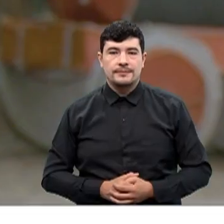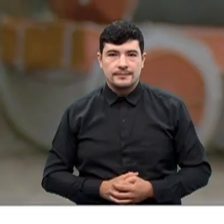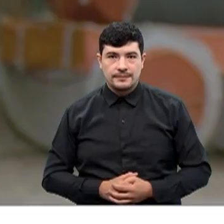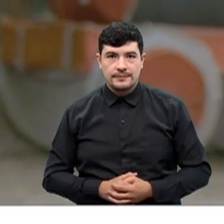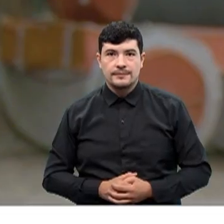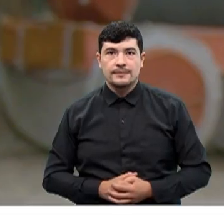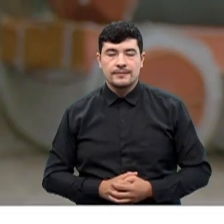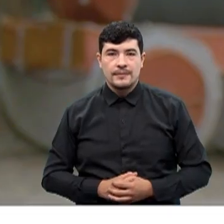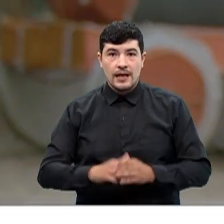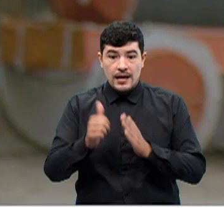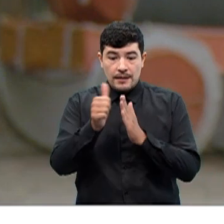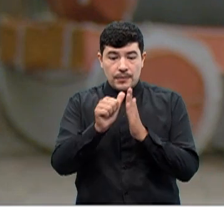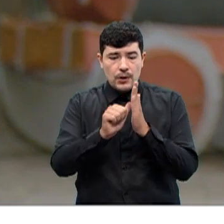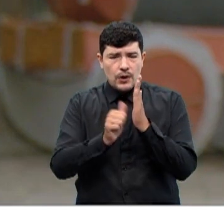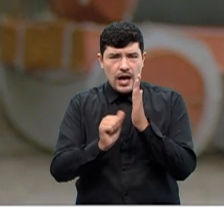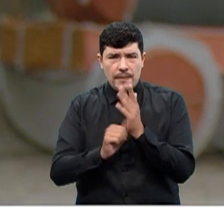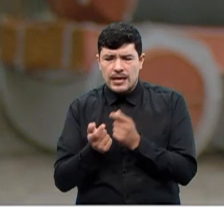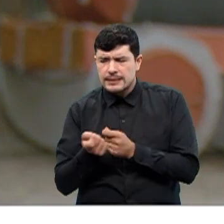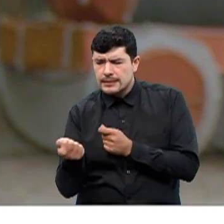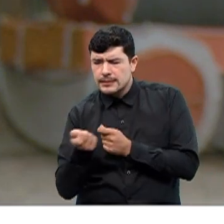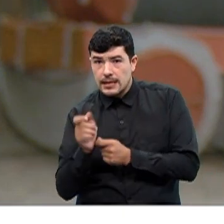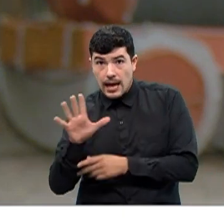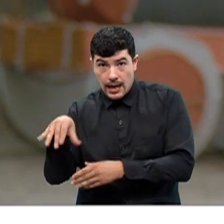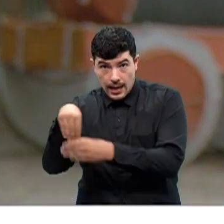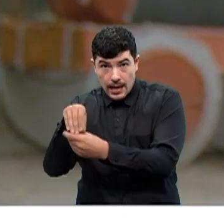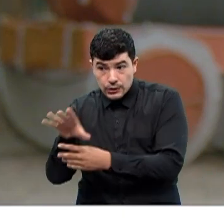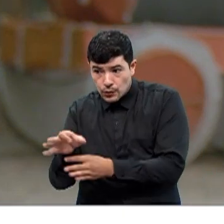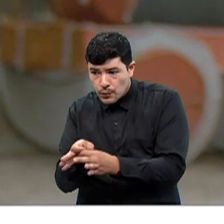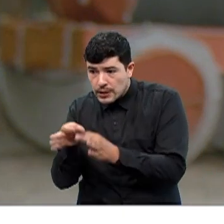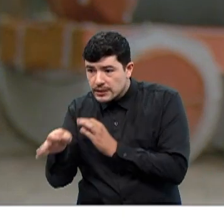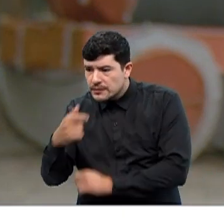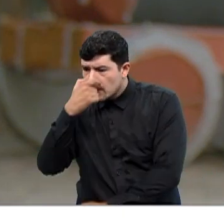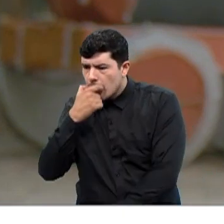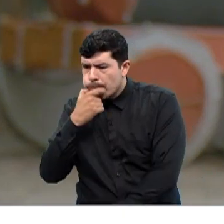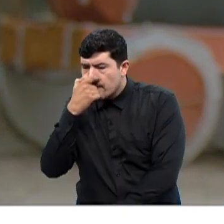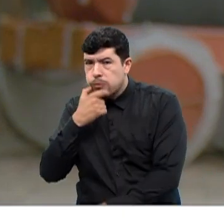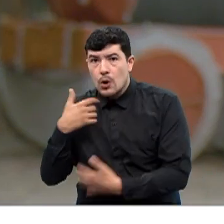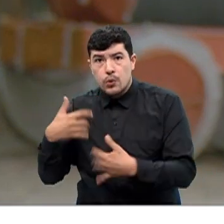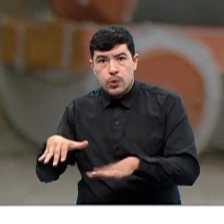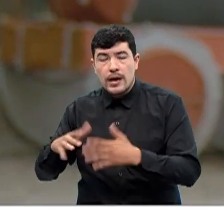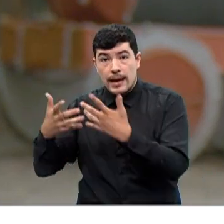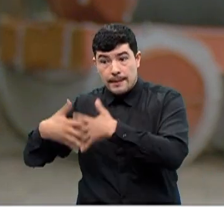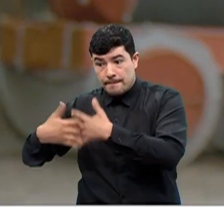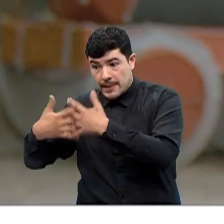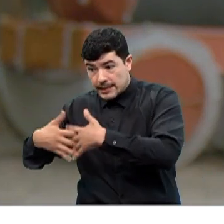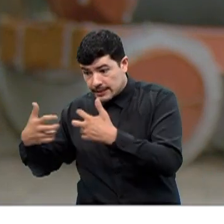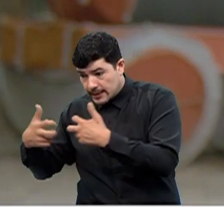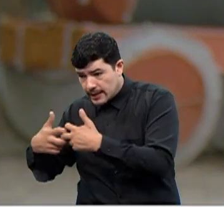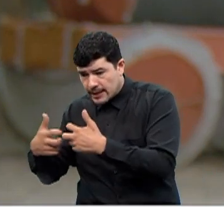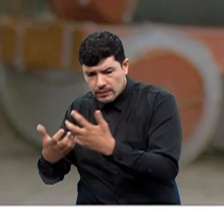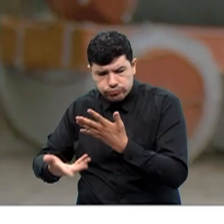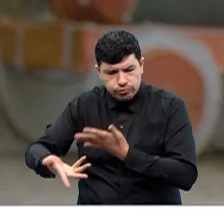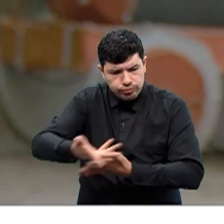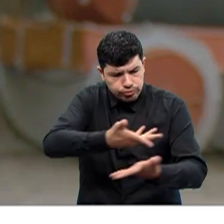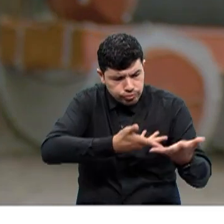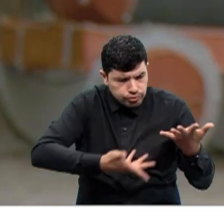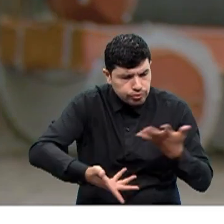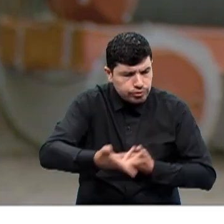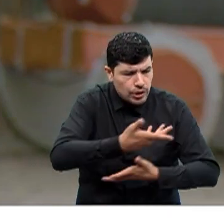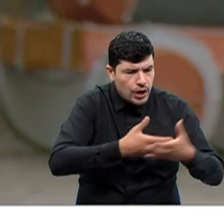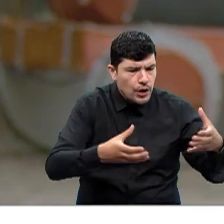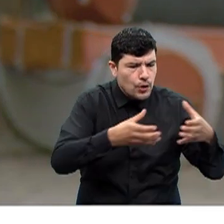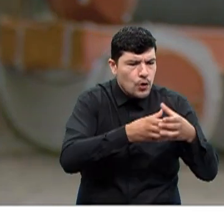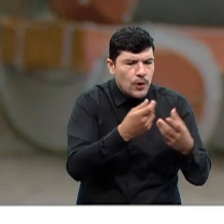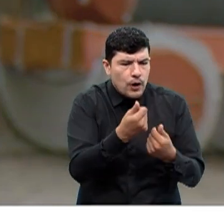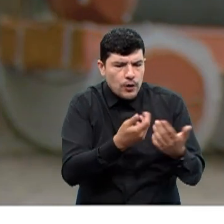el desarrollo del programa Cercanía en San Vicente de Chucurí permitió el relacionamiento de la empresa con los diferentes sectores y gremios